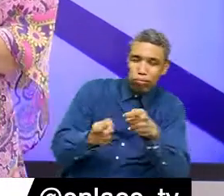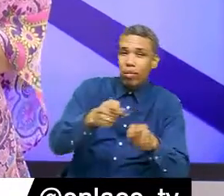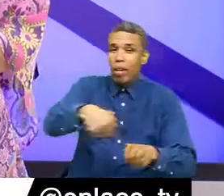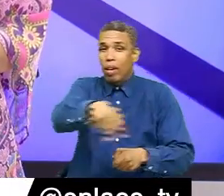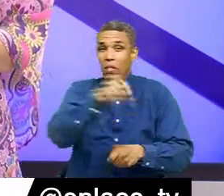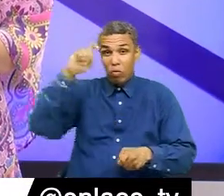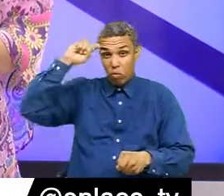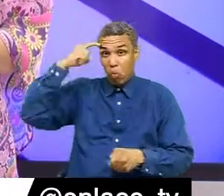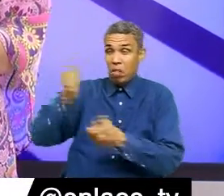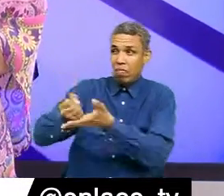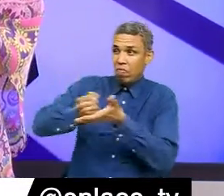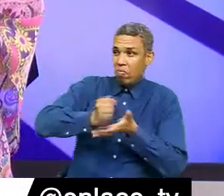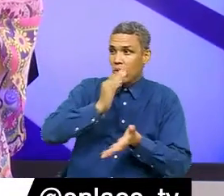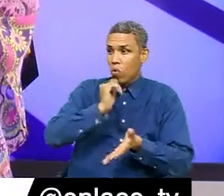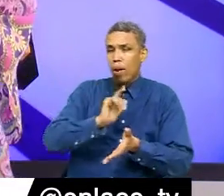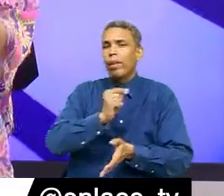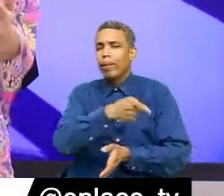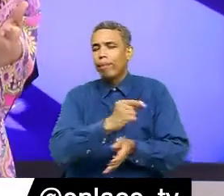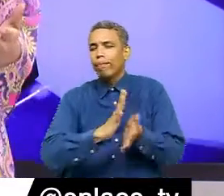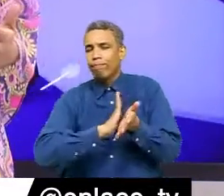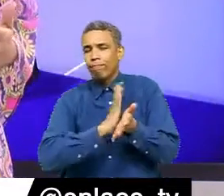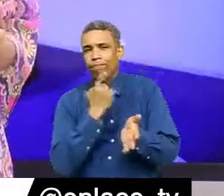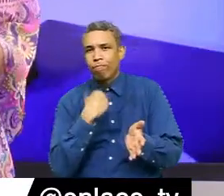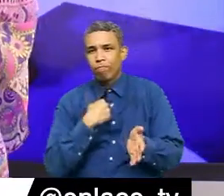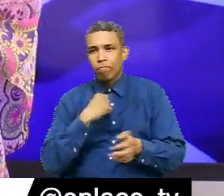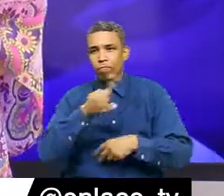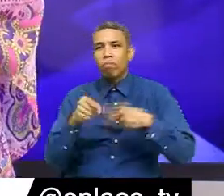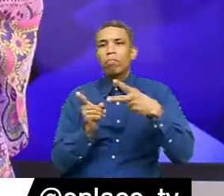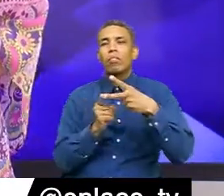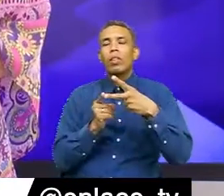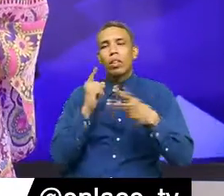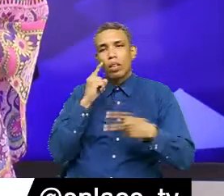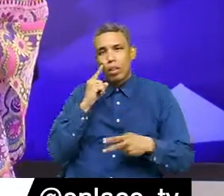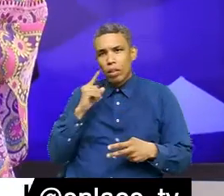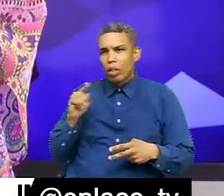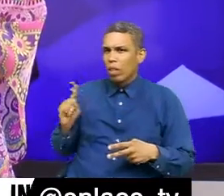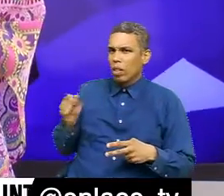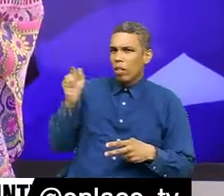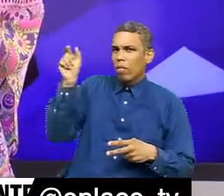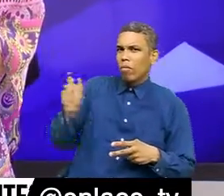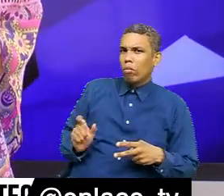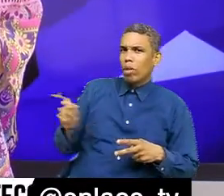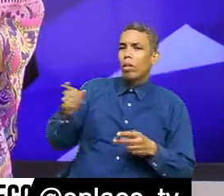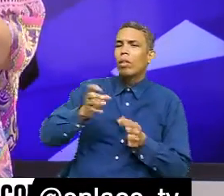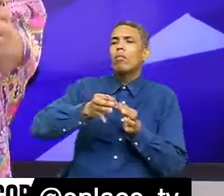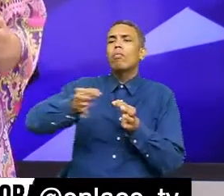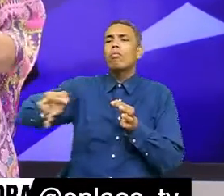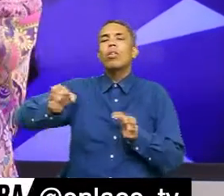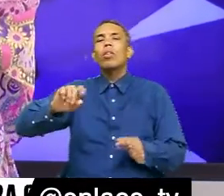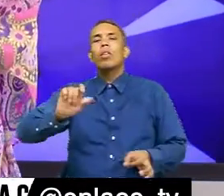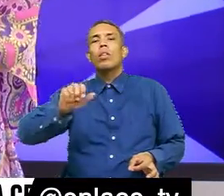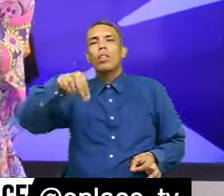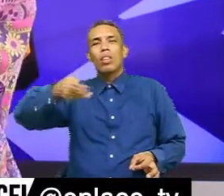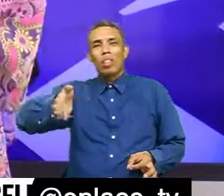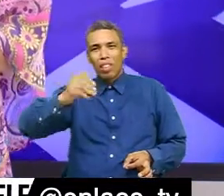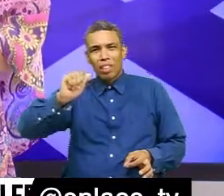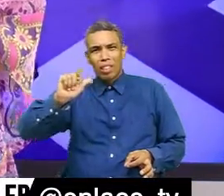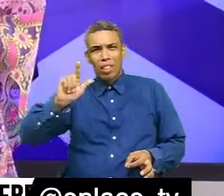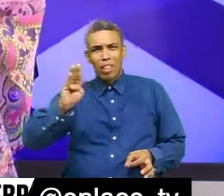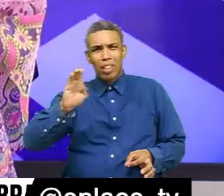noticias, el diputado Carlos Alberto Morales se mostró solidario con la comunidad de San Alberto al sur de San Martín al sur del